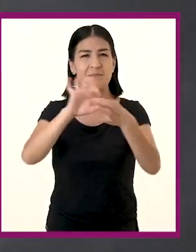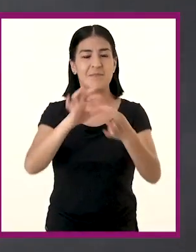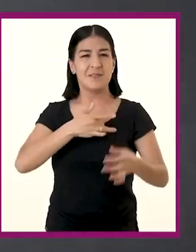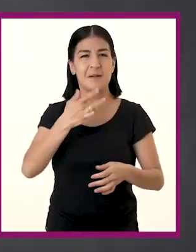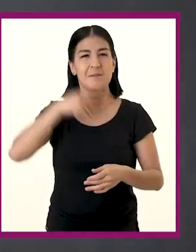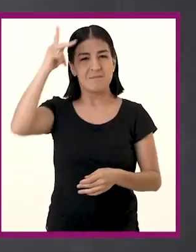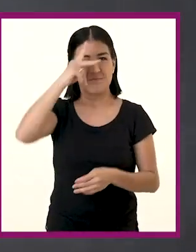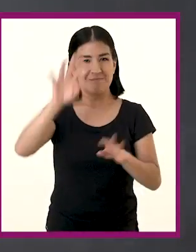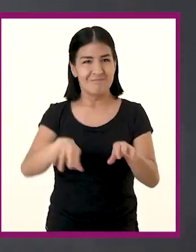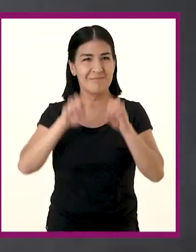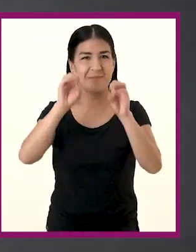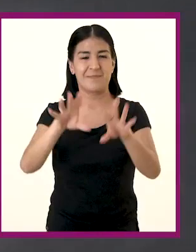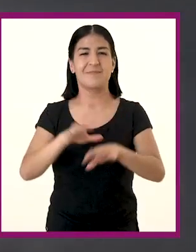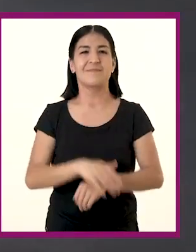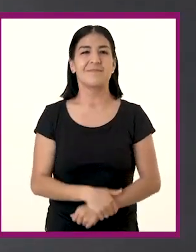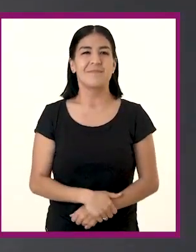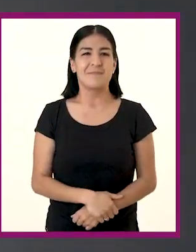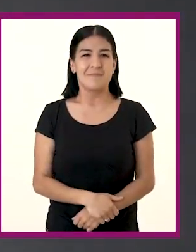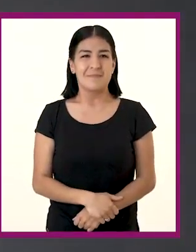relación que tienen con la psicomagia.